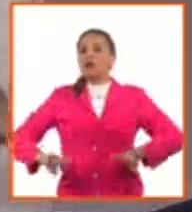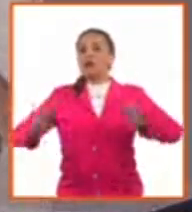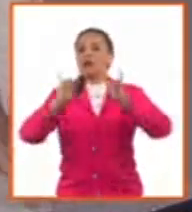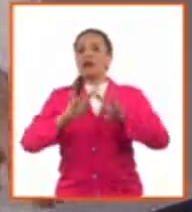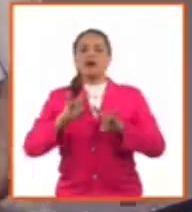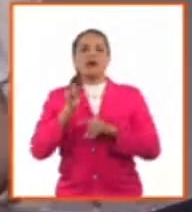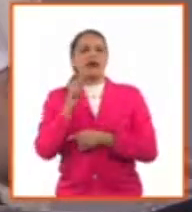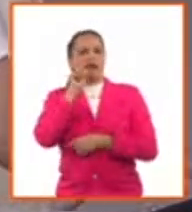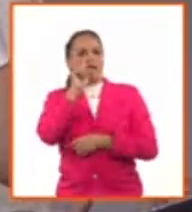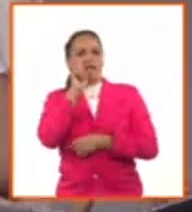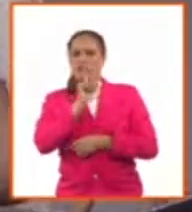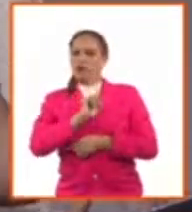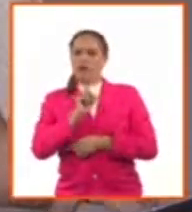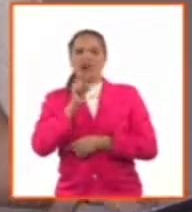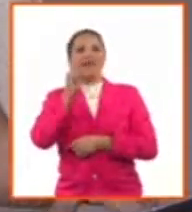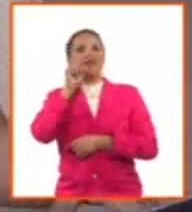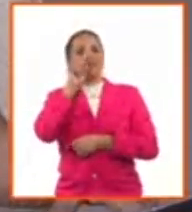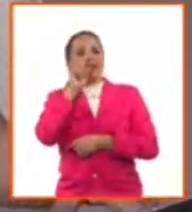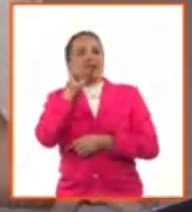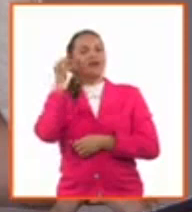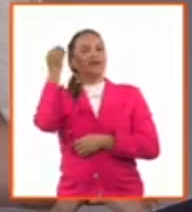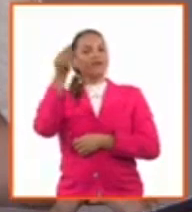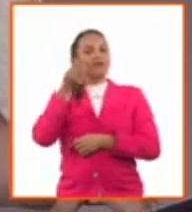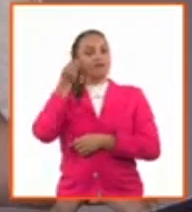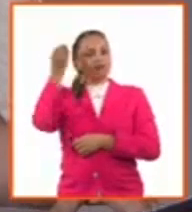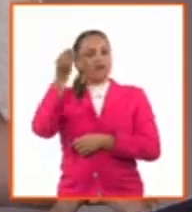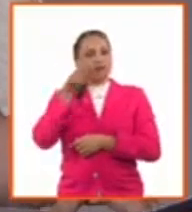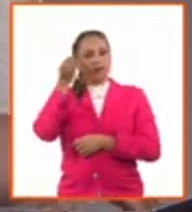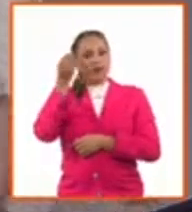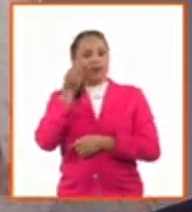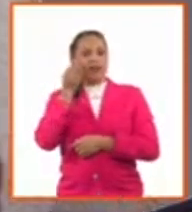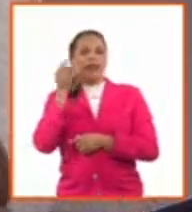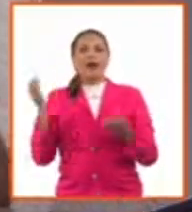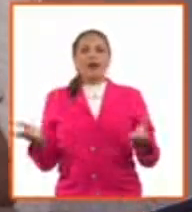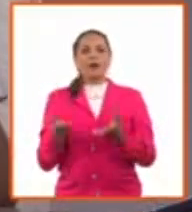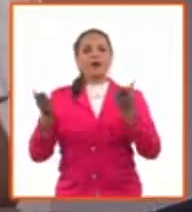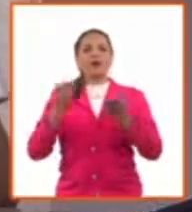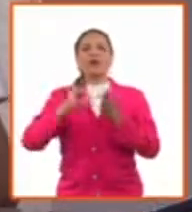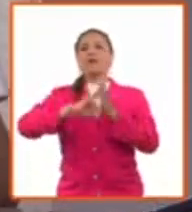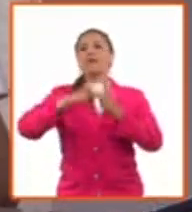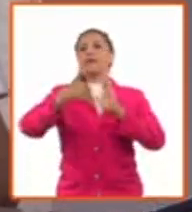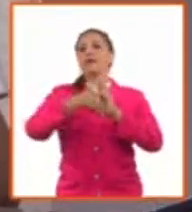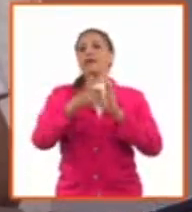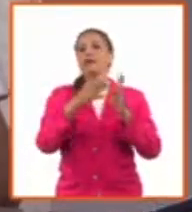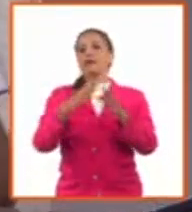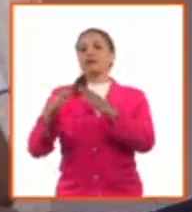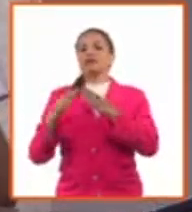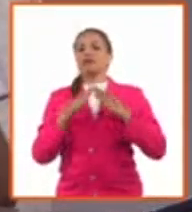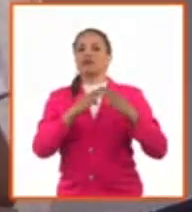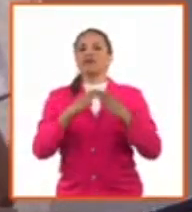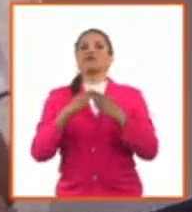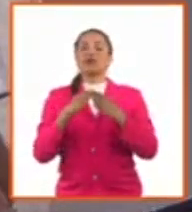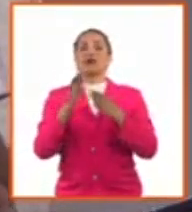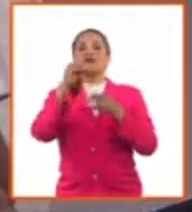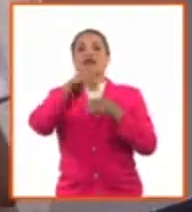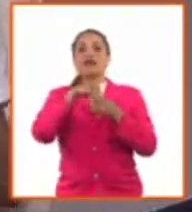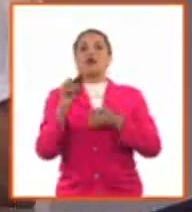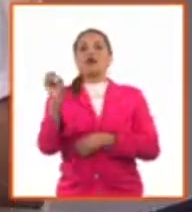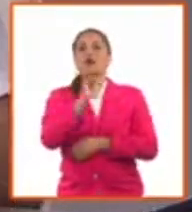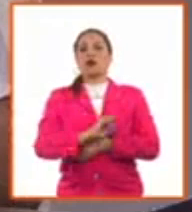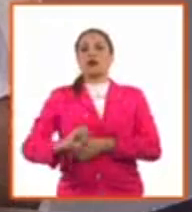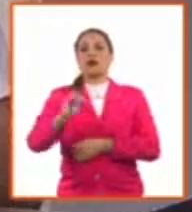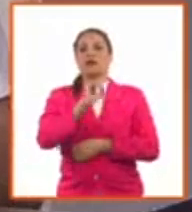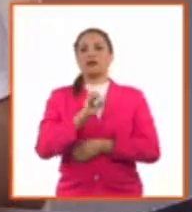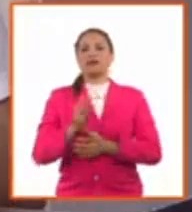que ese no sea el fin, sino que el fin sea el consenso, precisamente por la construcción de un proyecto común de organización.